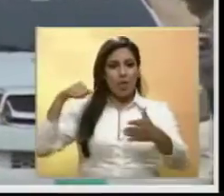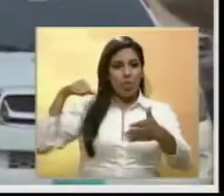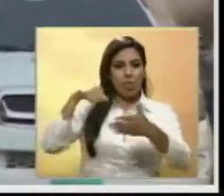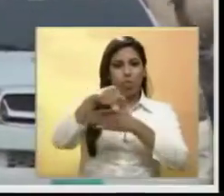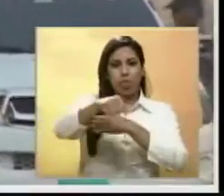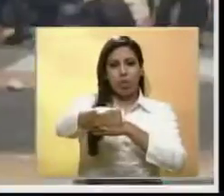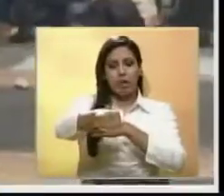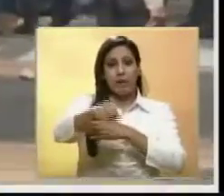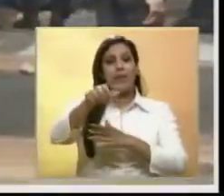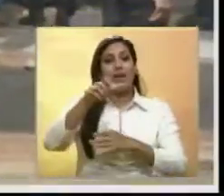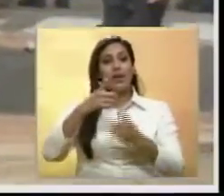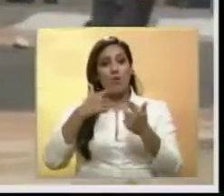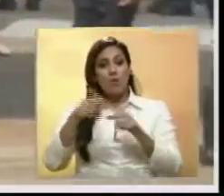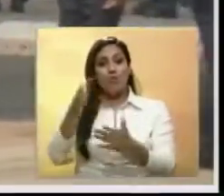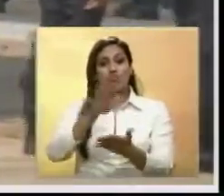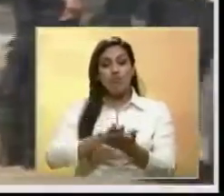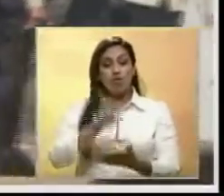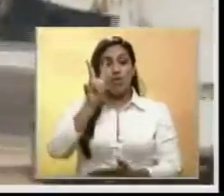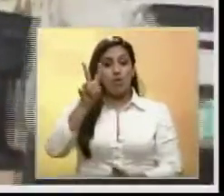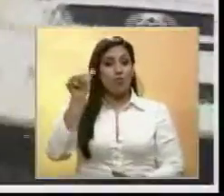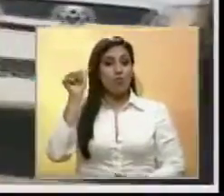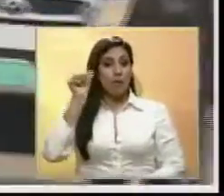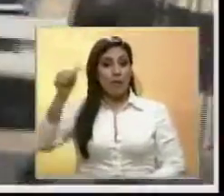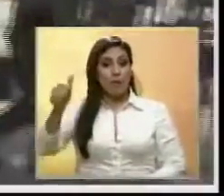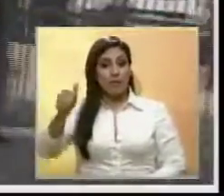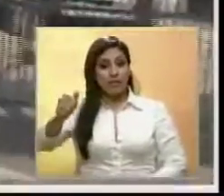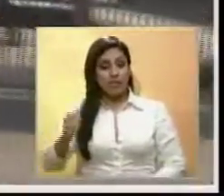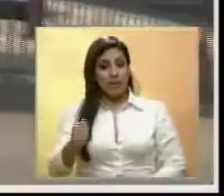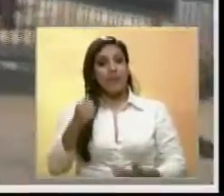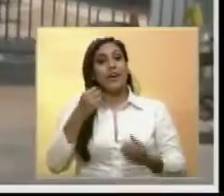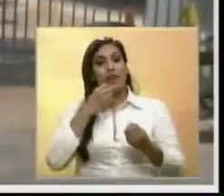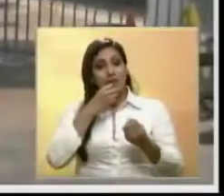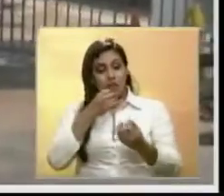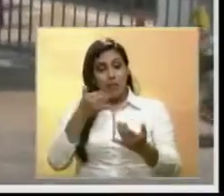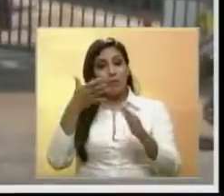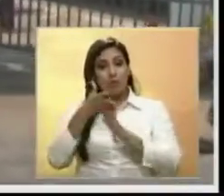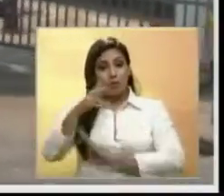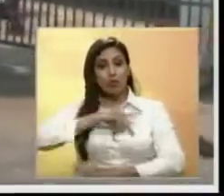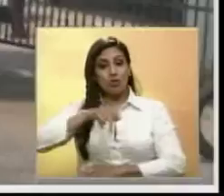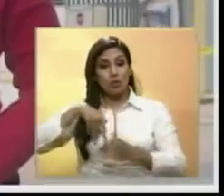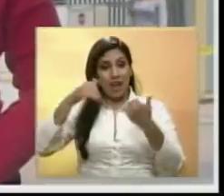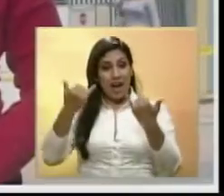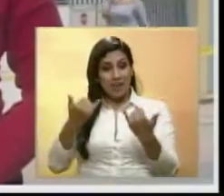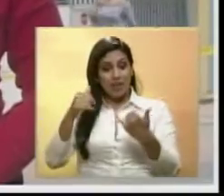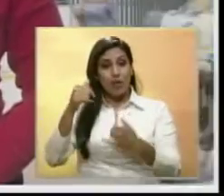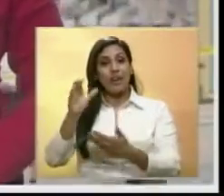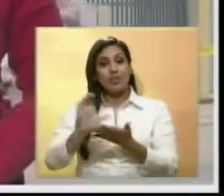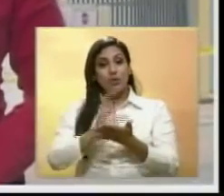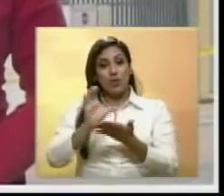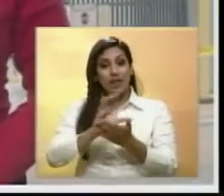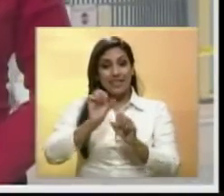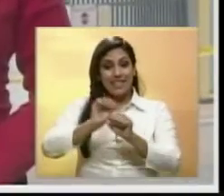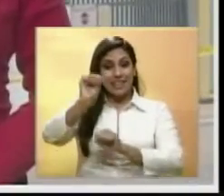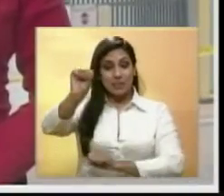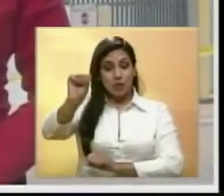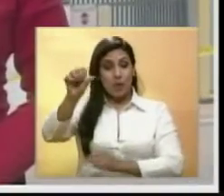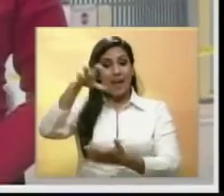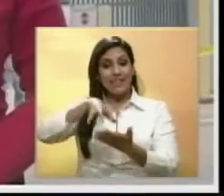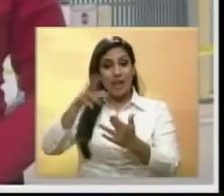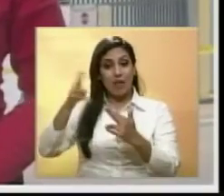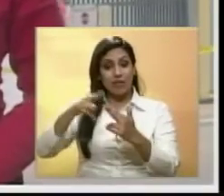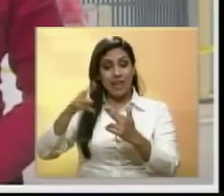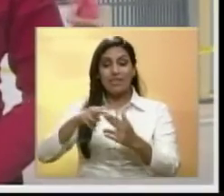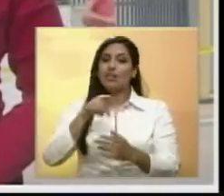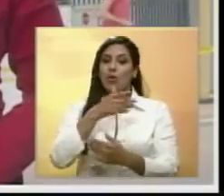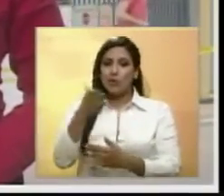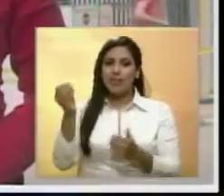arrollamiento múltiple en el que murieron las 2 uniformadas. Información que nosotros manejamos a esta hora desde la ciudad de San Cristóbal, en el estado Táchira,